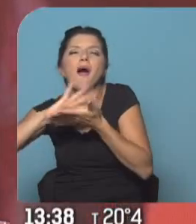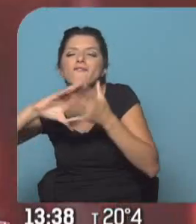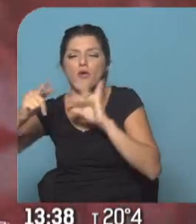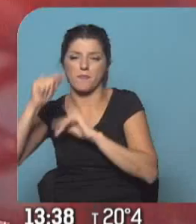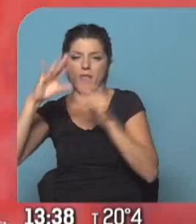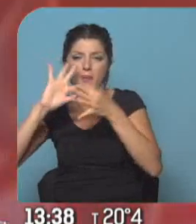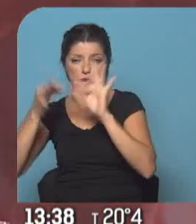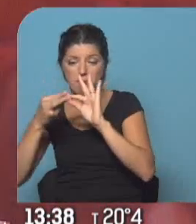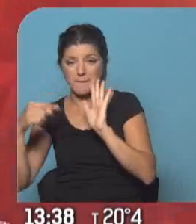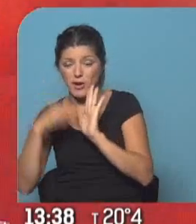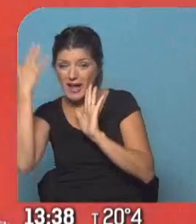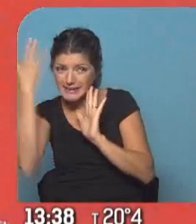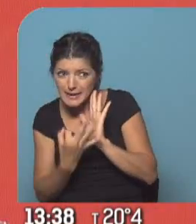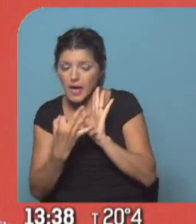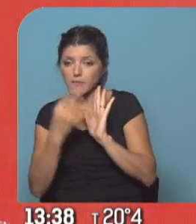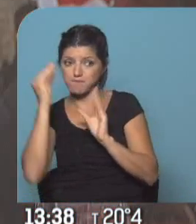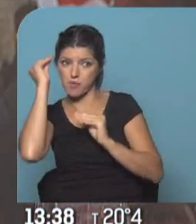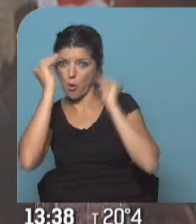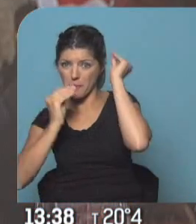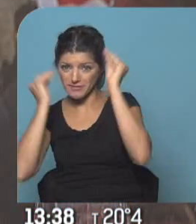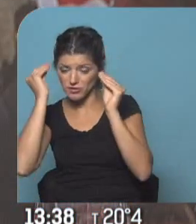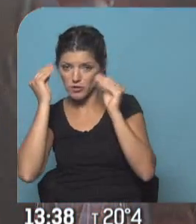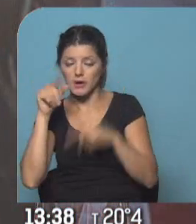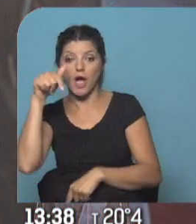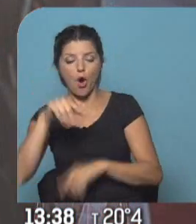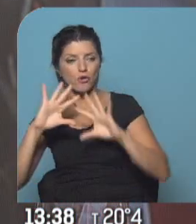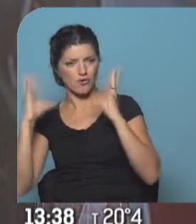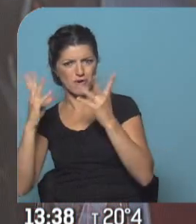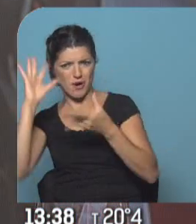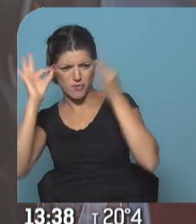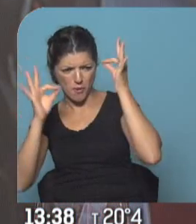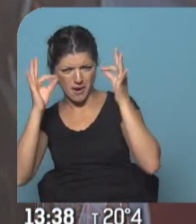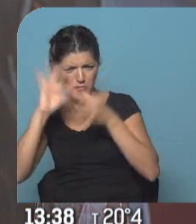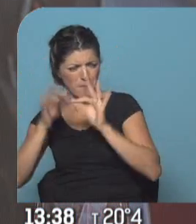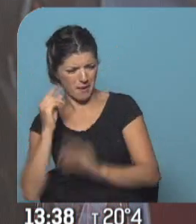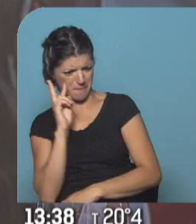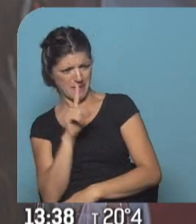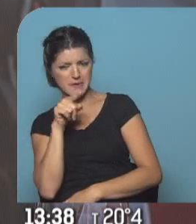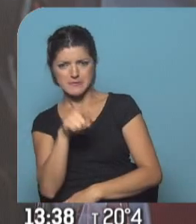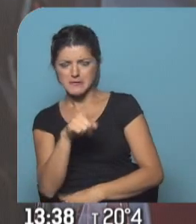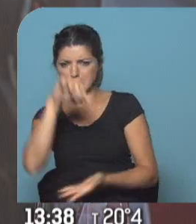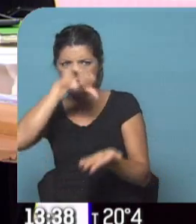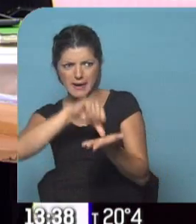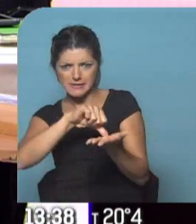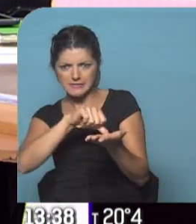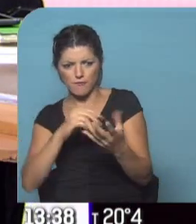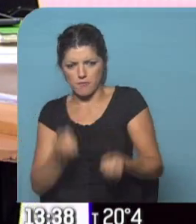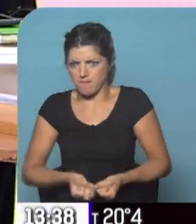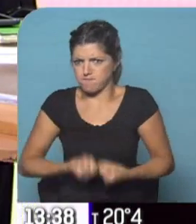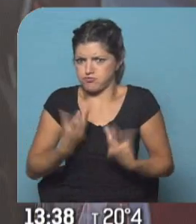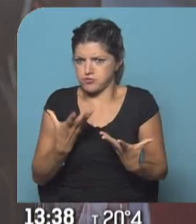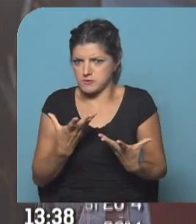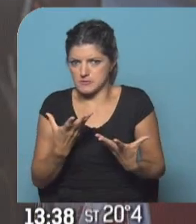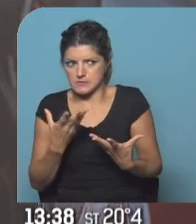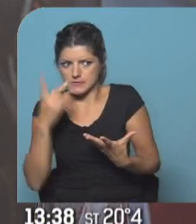dolor de cabeza, porque hoy la Unión Europea ve este nacionalismo reaccionario que tiene Polonia como un problema que